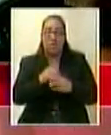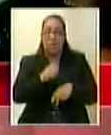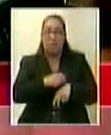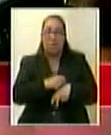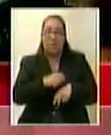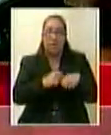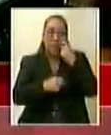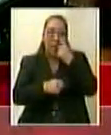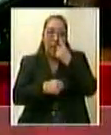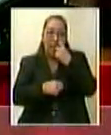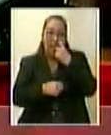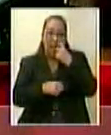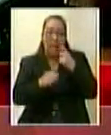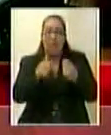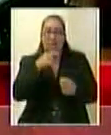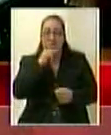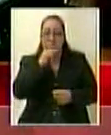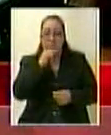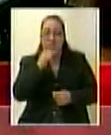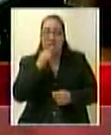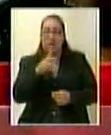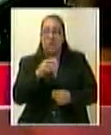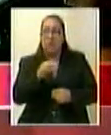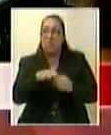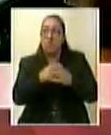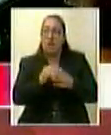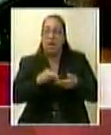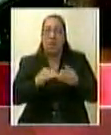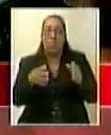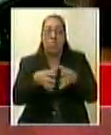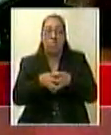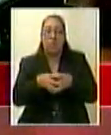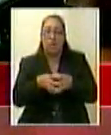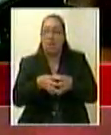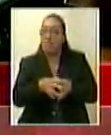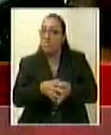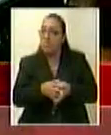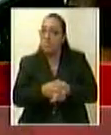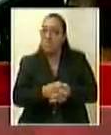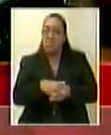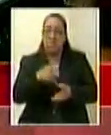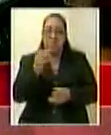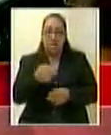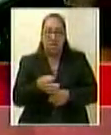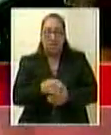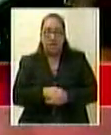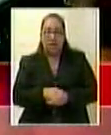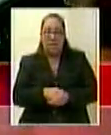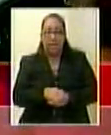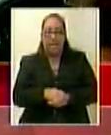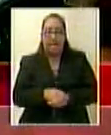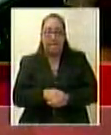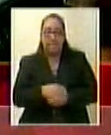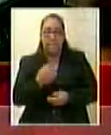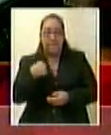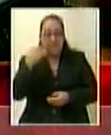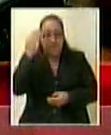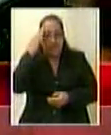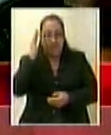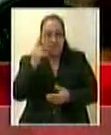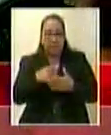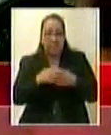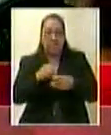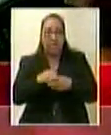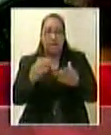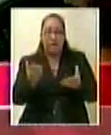luchado las mujeres diste sector de las comunidades campesinas Yo siempre tengo en cuenta